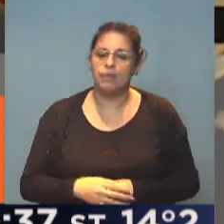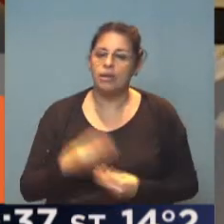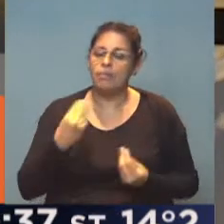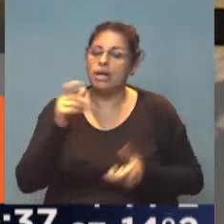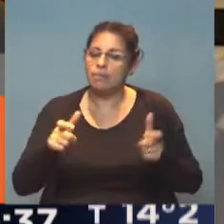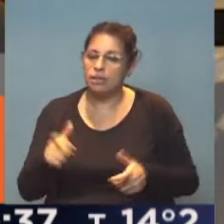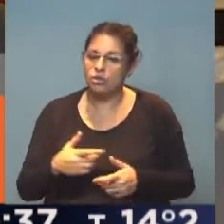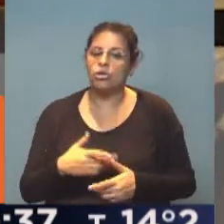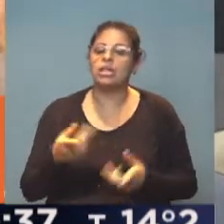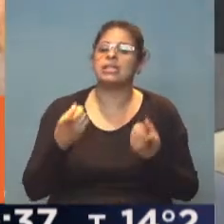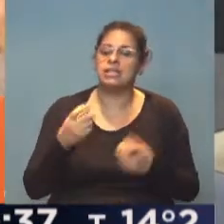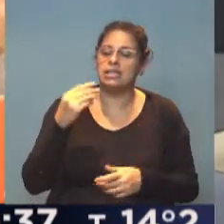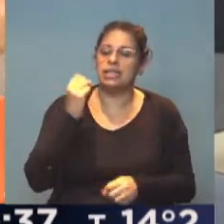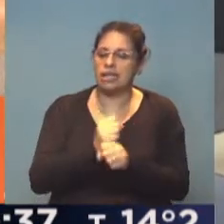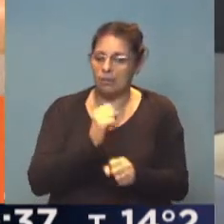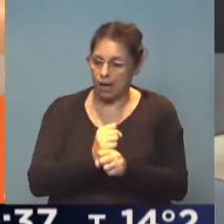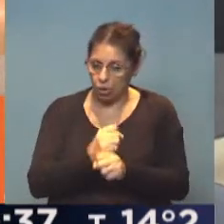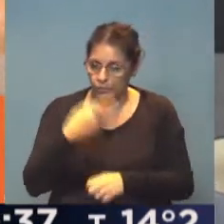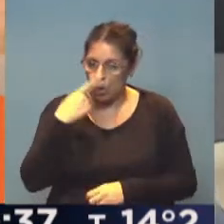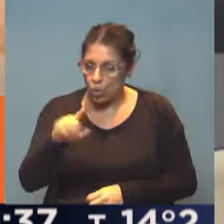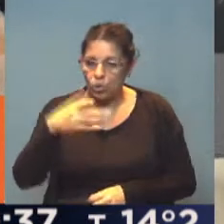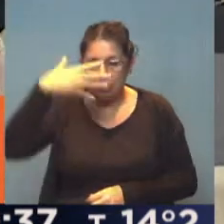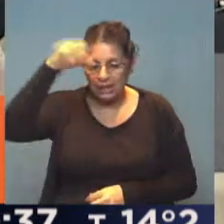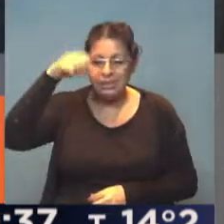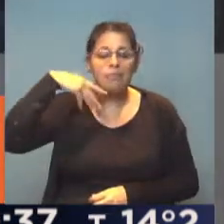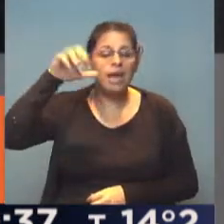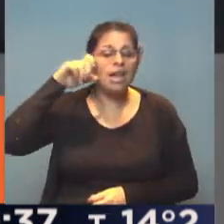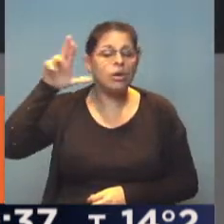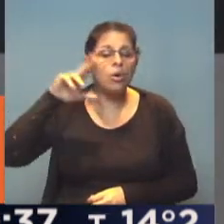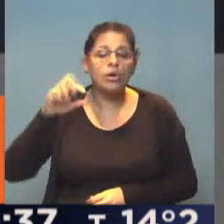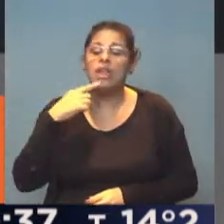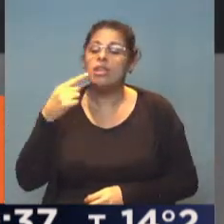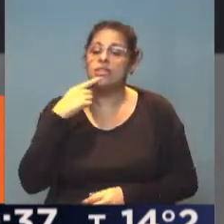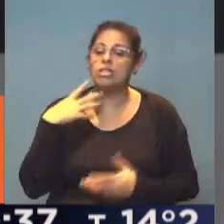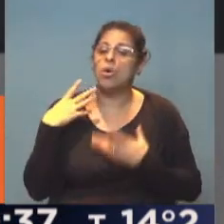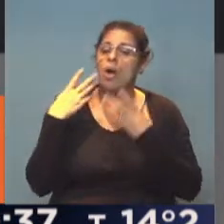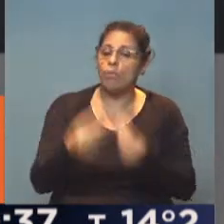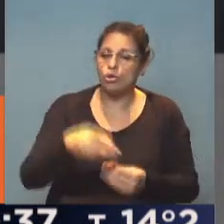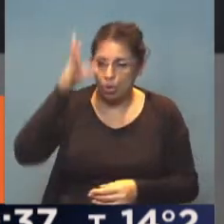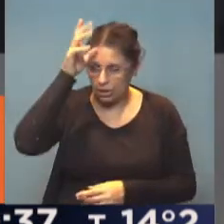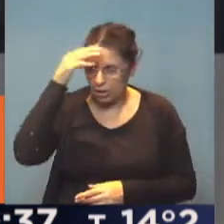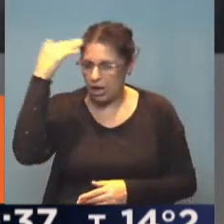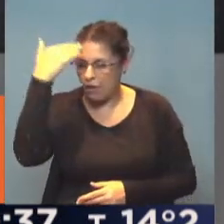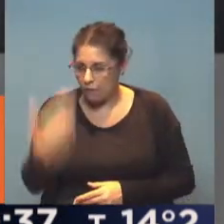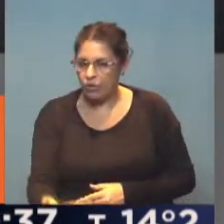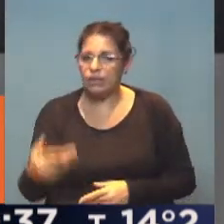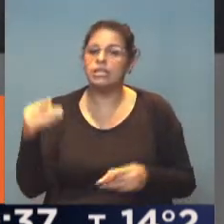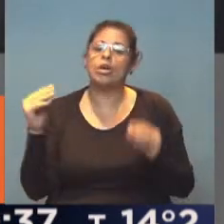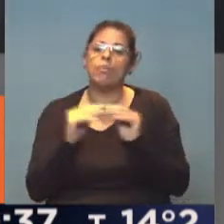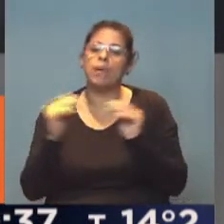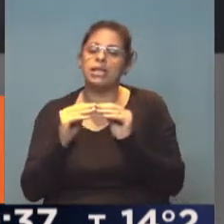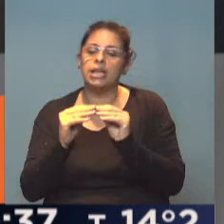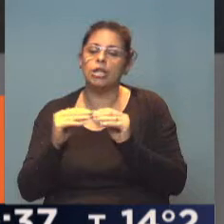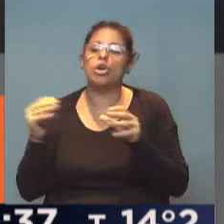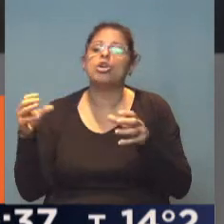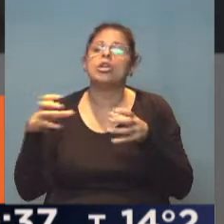porque eso es lo más importante. Por último, la canciller Malcorra destacó el apoyo de Italia ante sus pares de la Comunidad Económica Europea